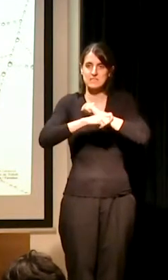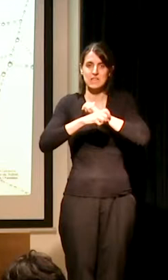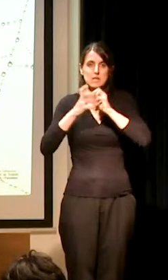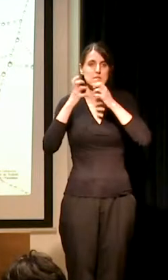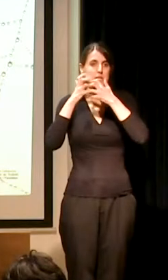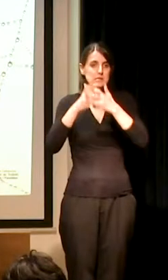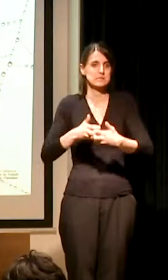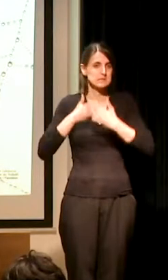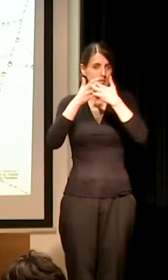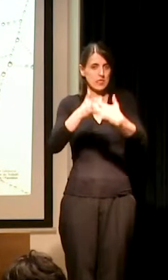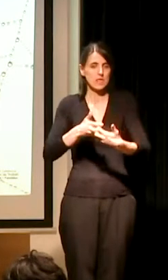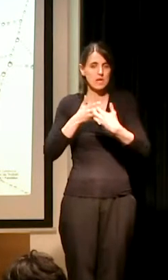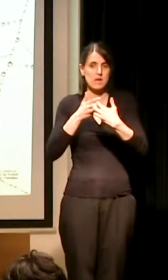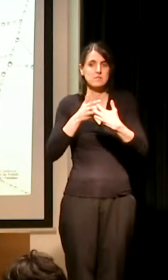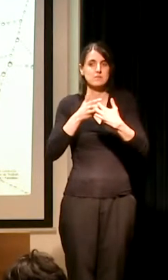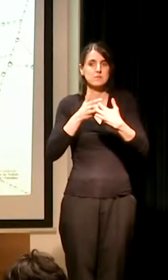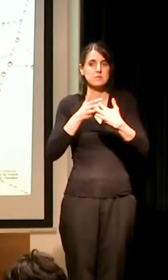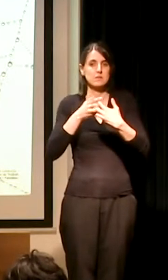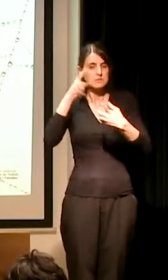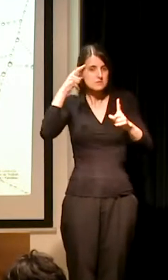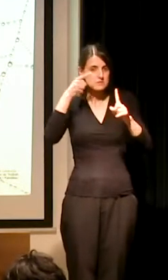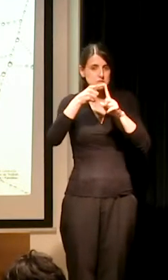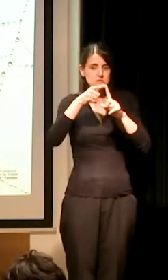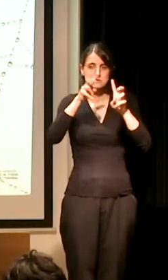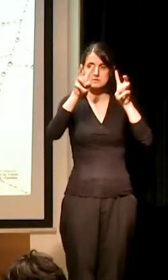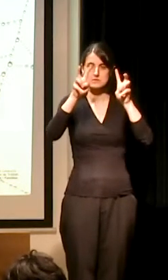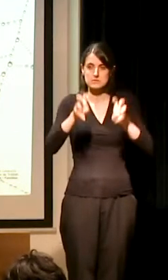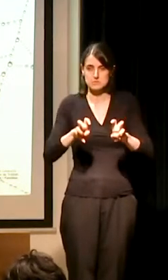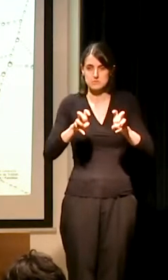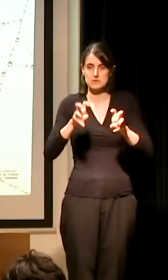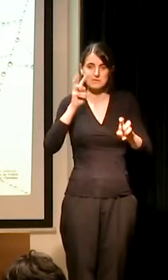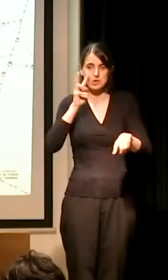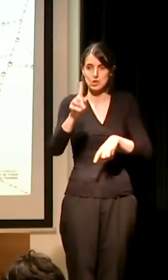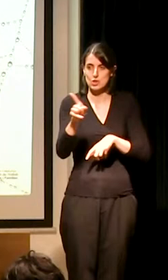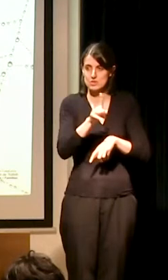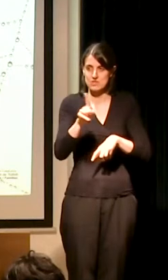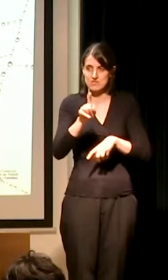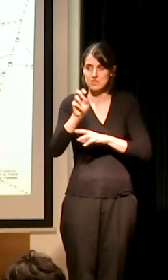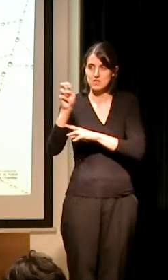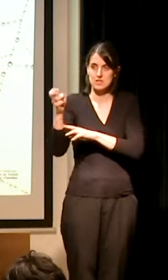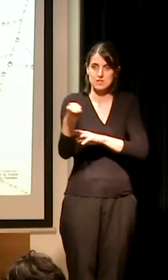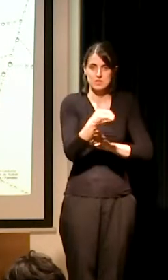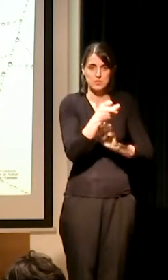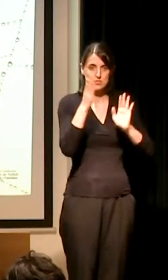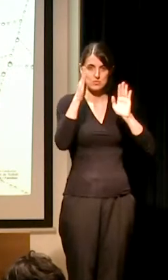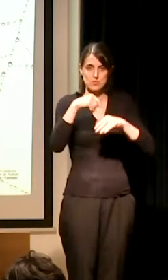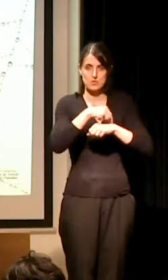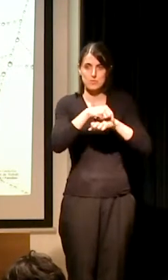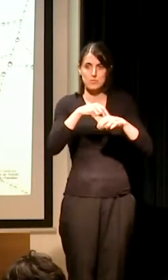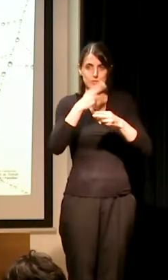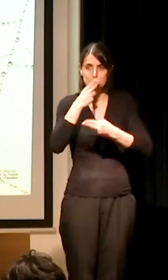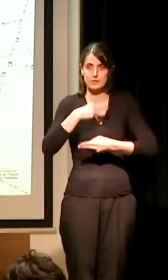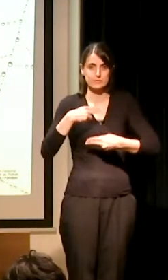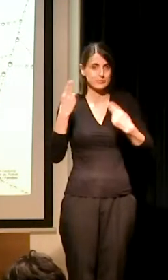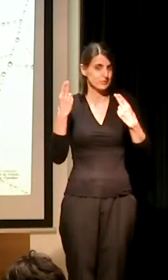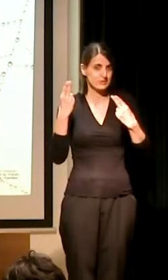frente a una cuestión en que está invisibilizada no tienen recursos y que las políticas públicas